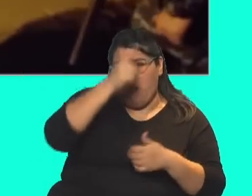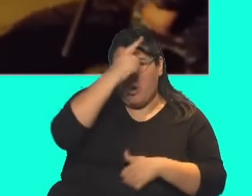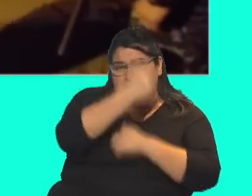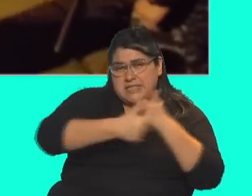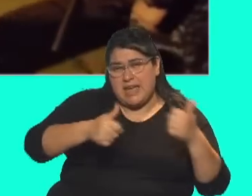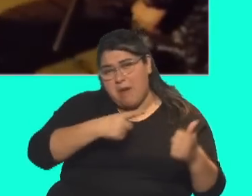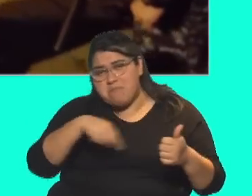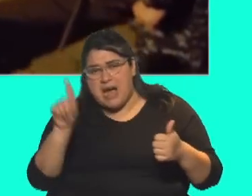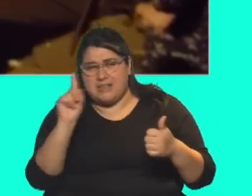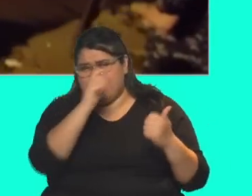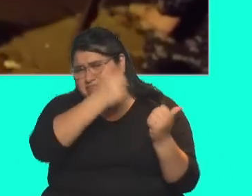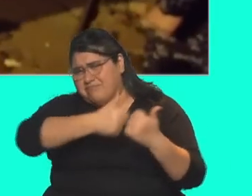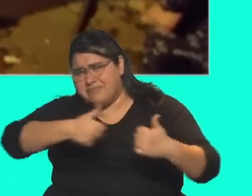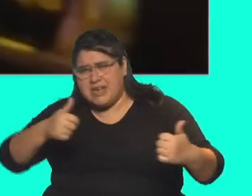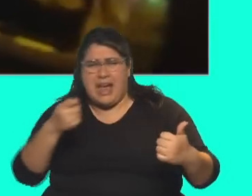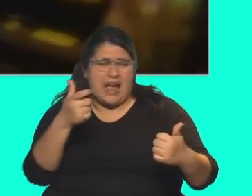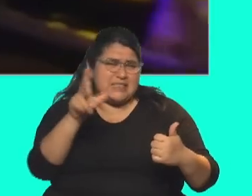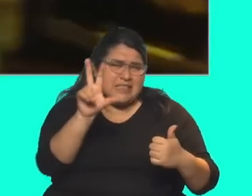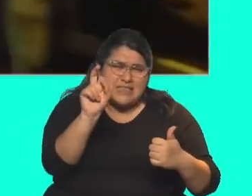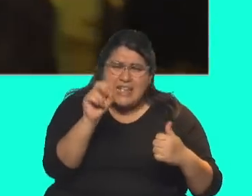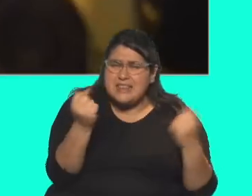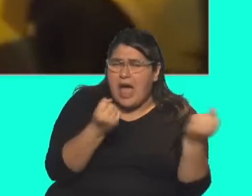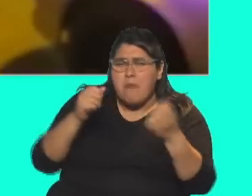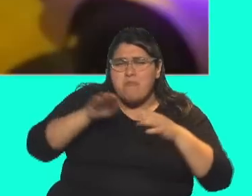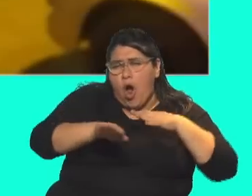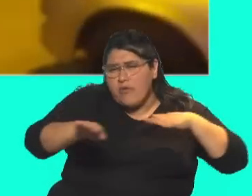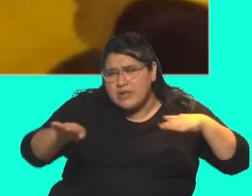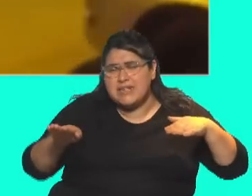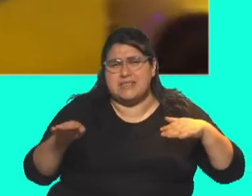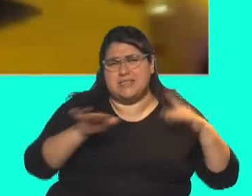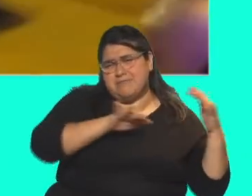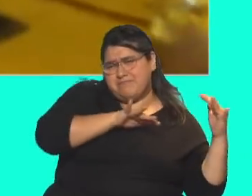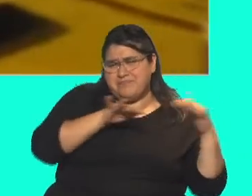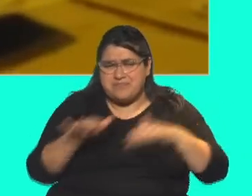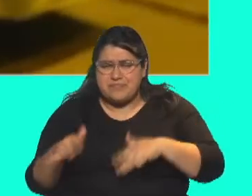y es como un alma de 30 a móviles para